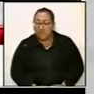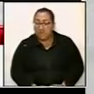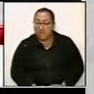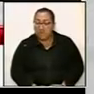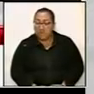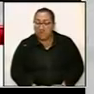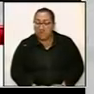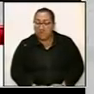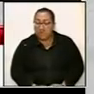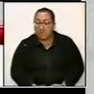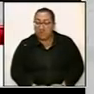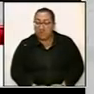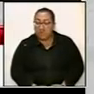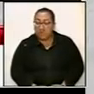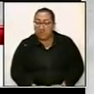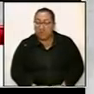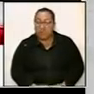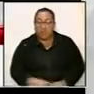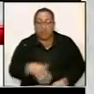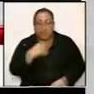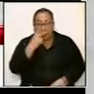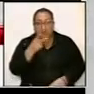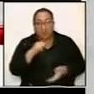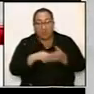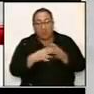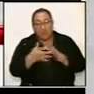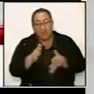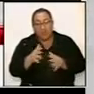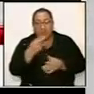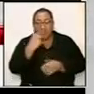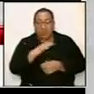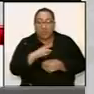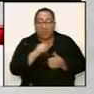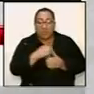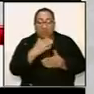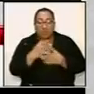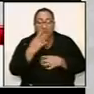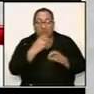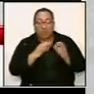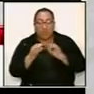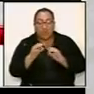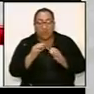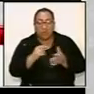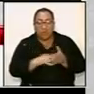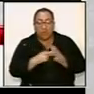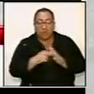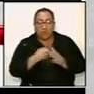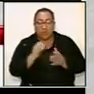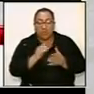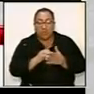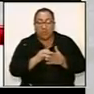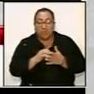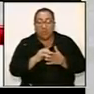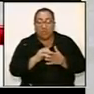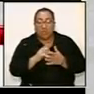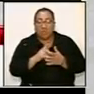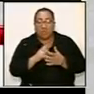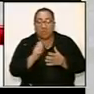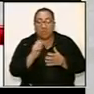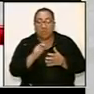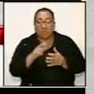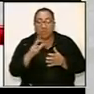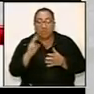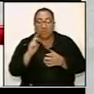Podemos observar que la cifra más o menos de niños con desnutrición son más de 734